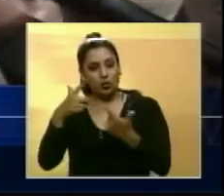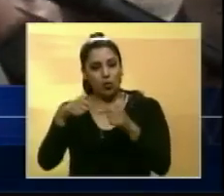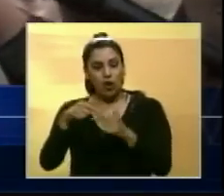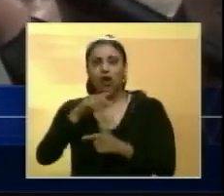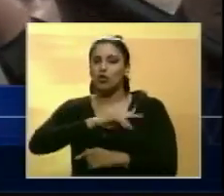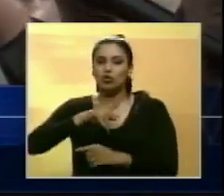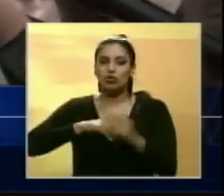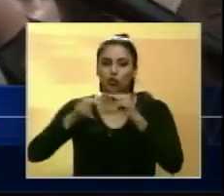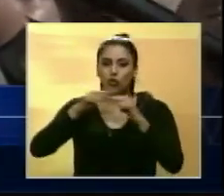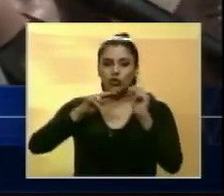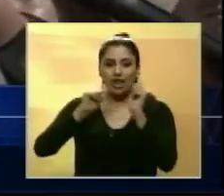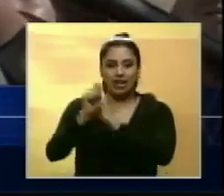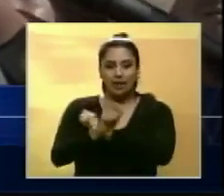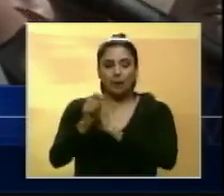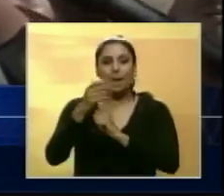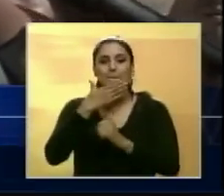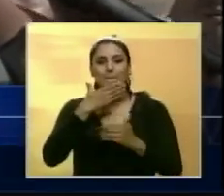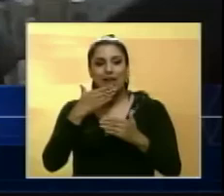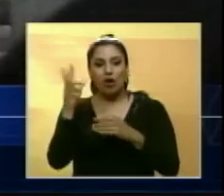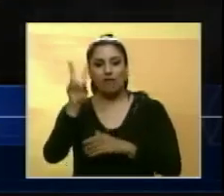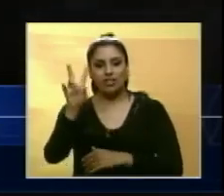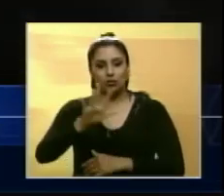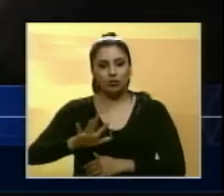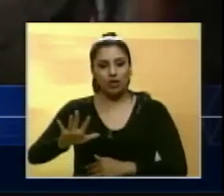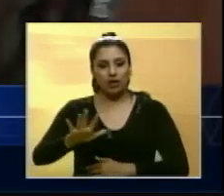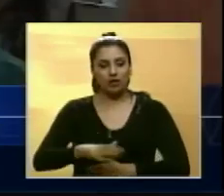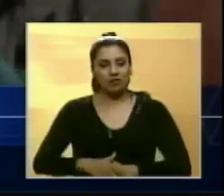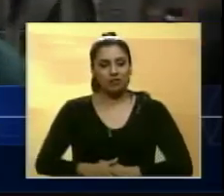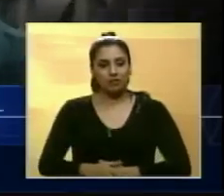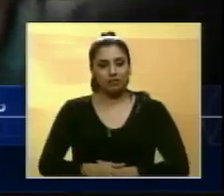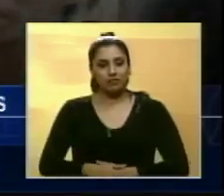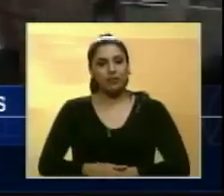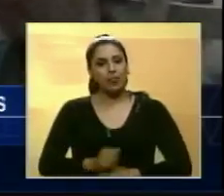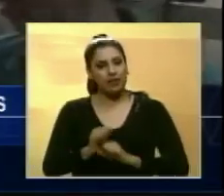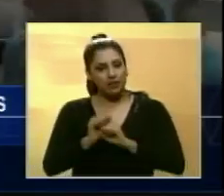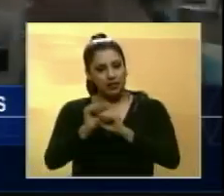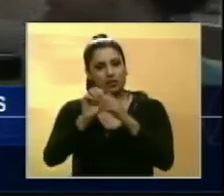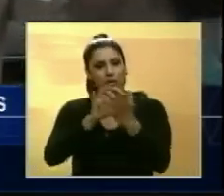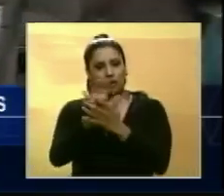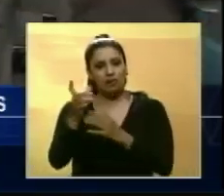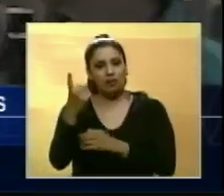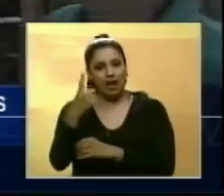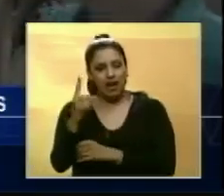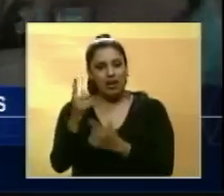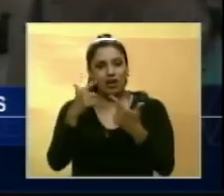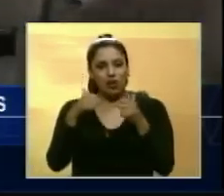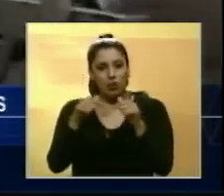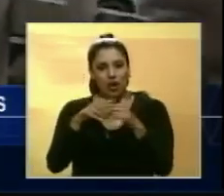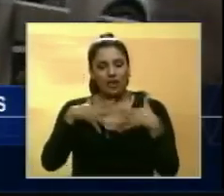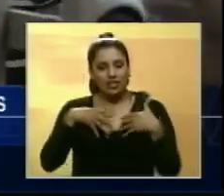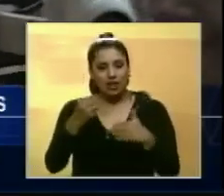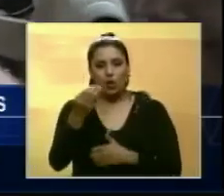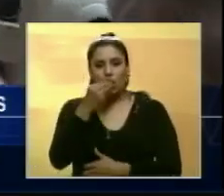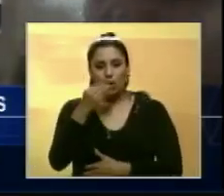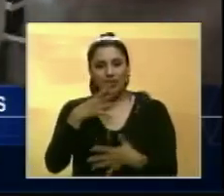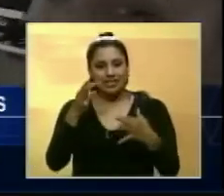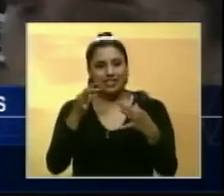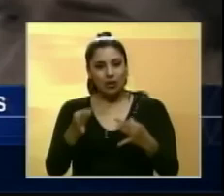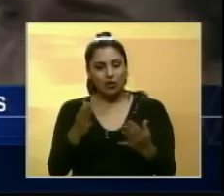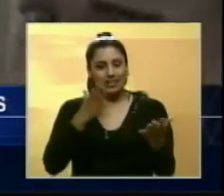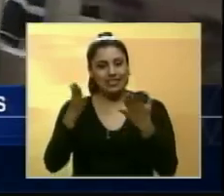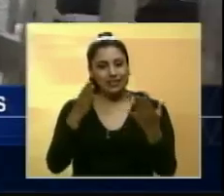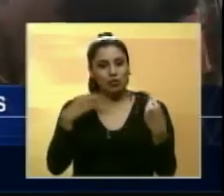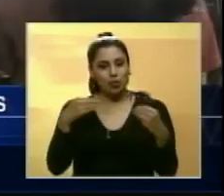vamos a construir el cambio y vamos a consolidar esa mejor Venezuela. Rechazó la crisis que existe en los sectores de la salud, alimentación, seguridad y